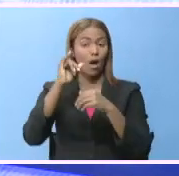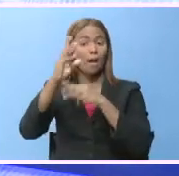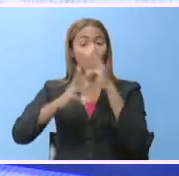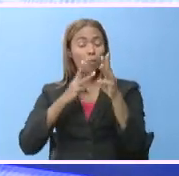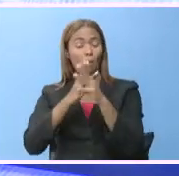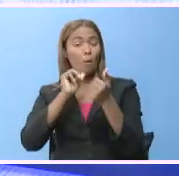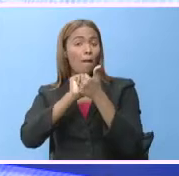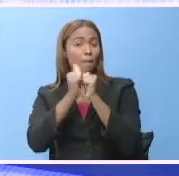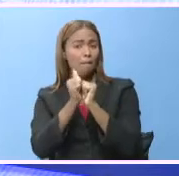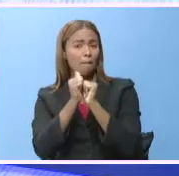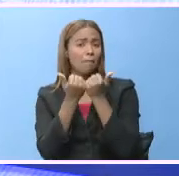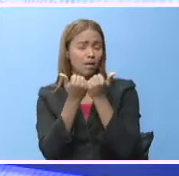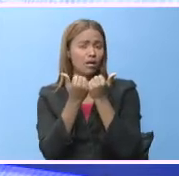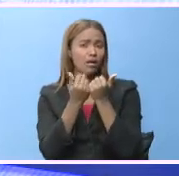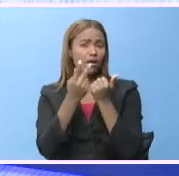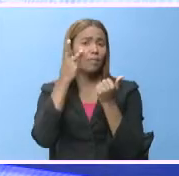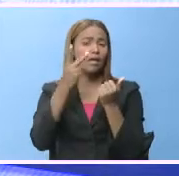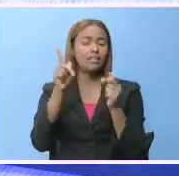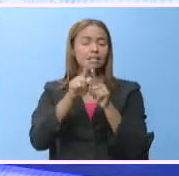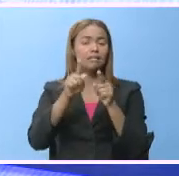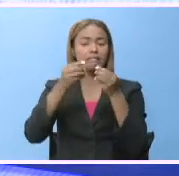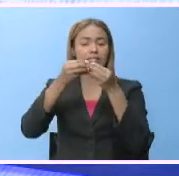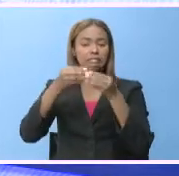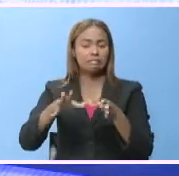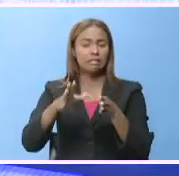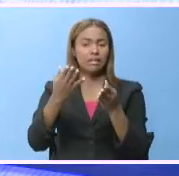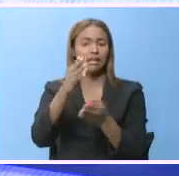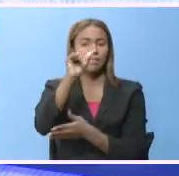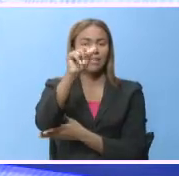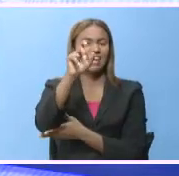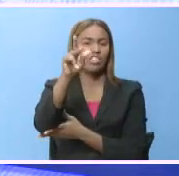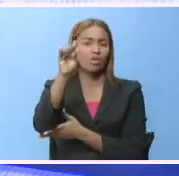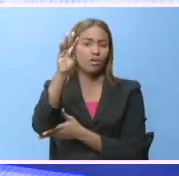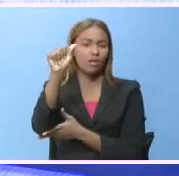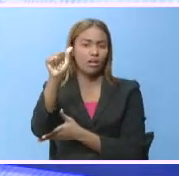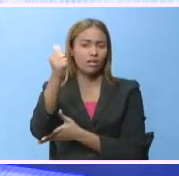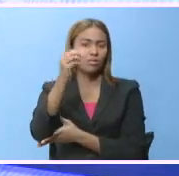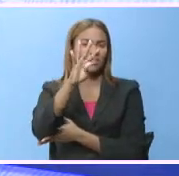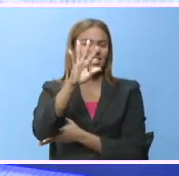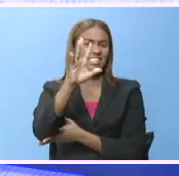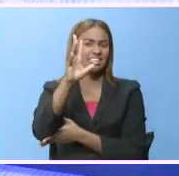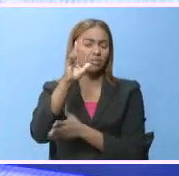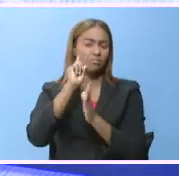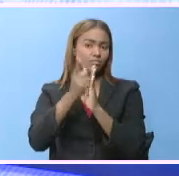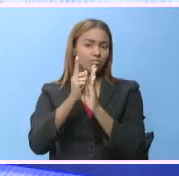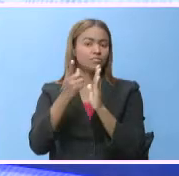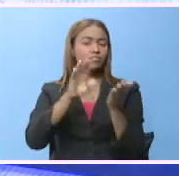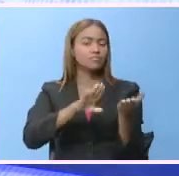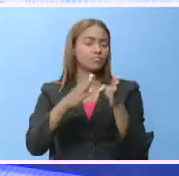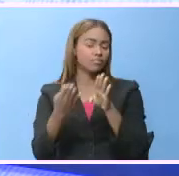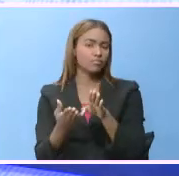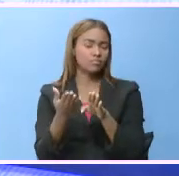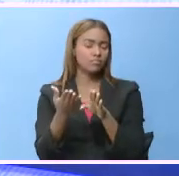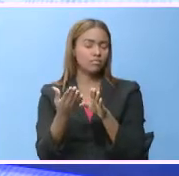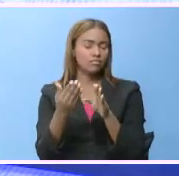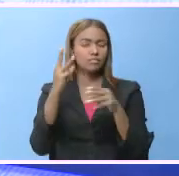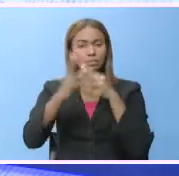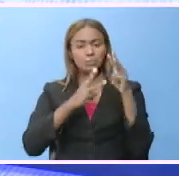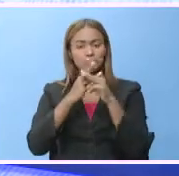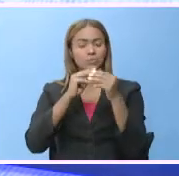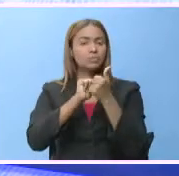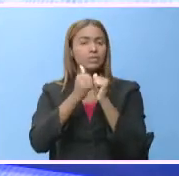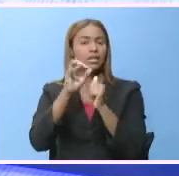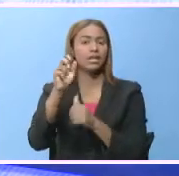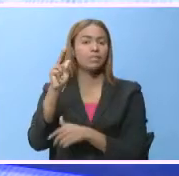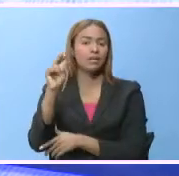deportivo llora a la pérdida de Diego Armando Maradona. Hace apenas unos 45 minutos que ha fallecido. En el mundo deportivo,